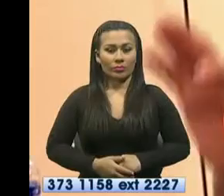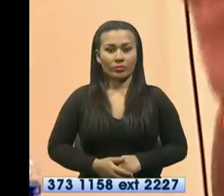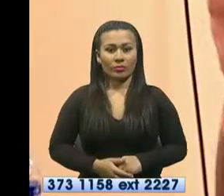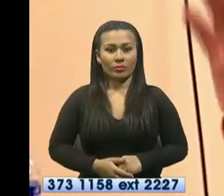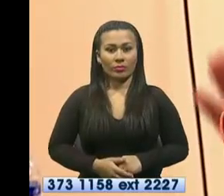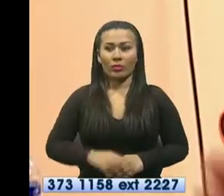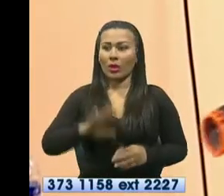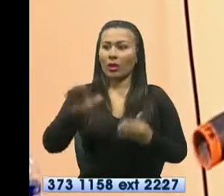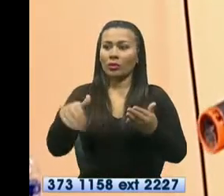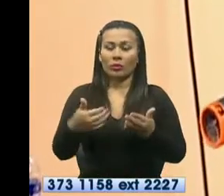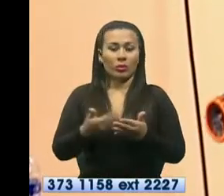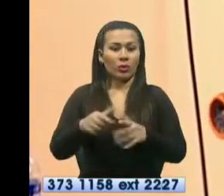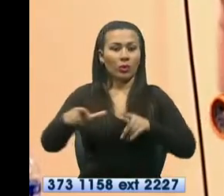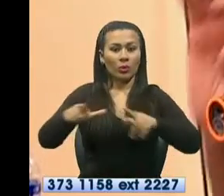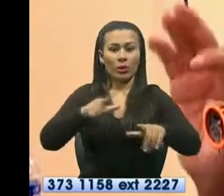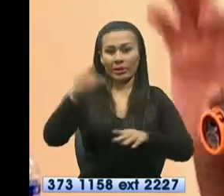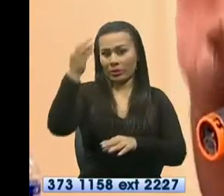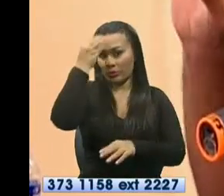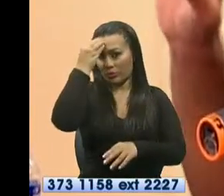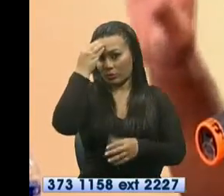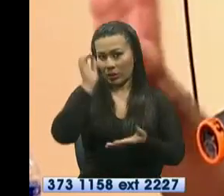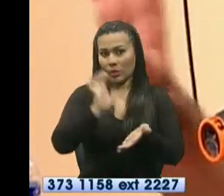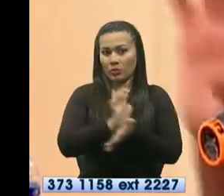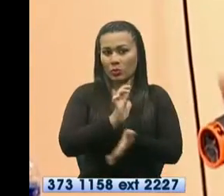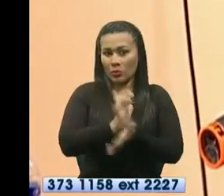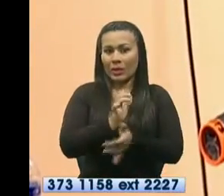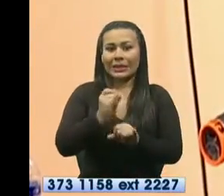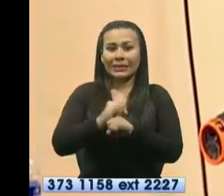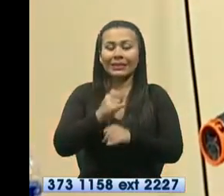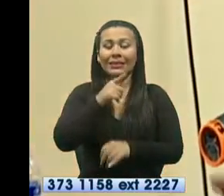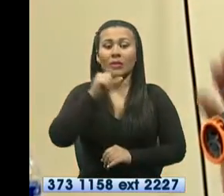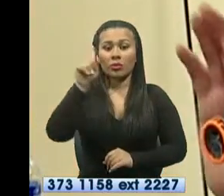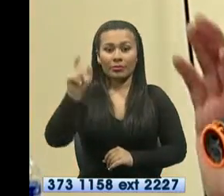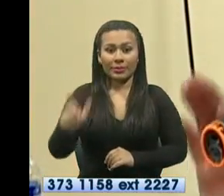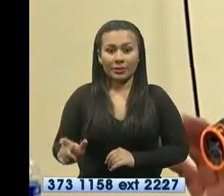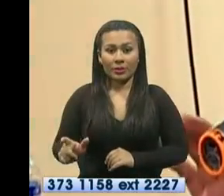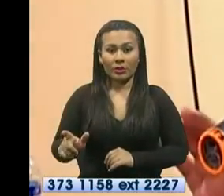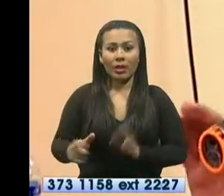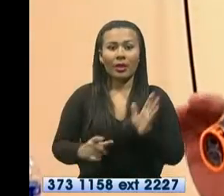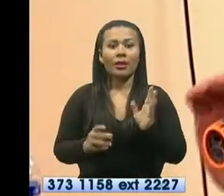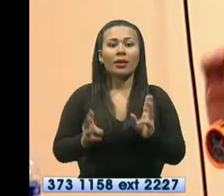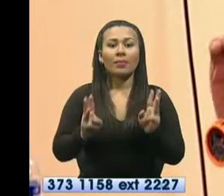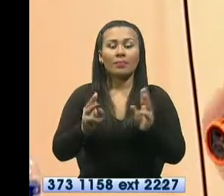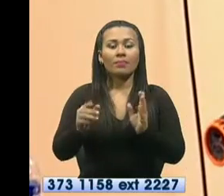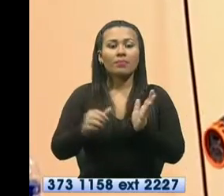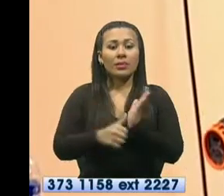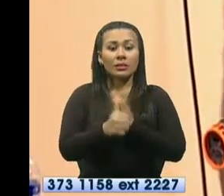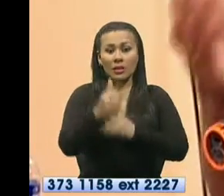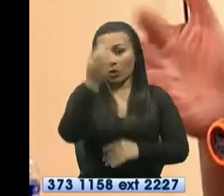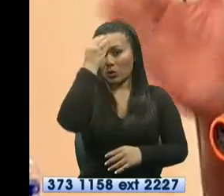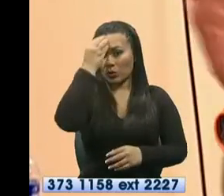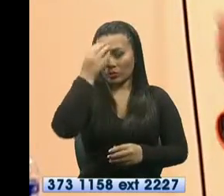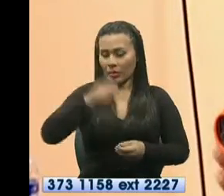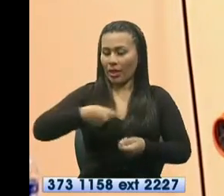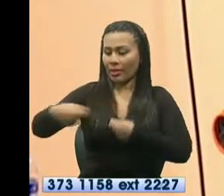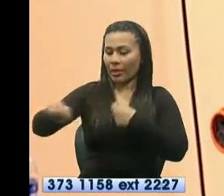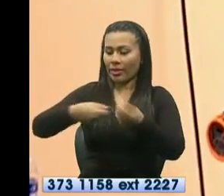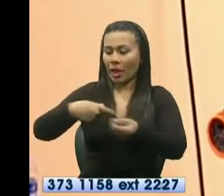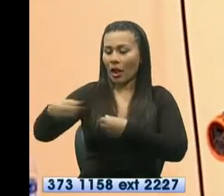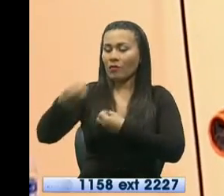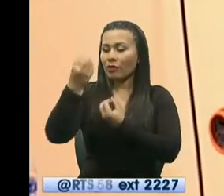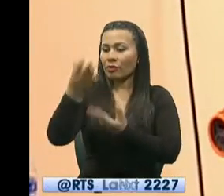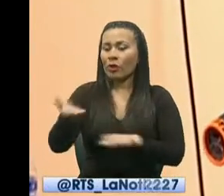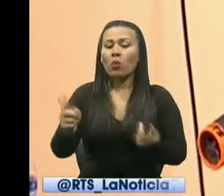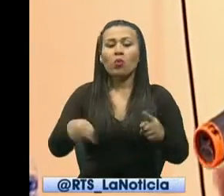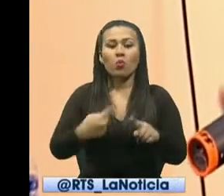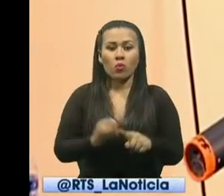que en todos los planteles educativos tendremos a un funcionario del Ministerio de Educación entregando información a partir